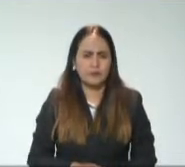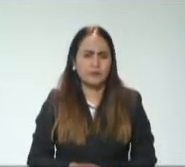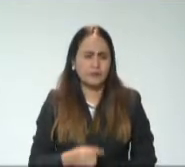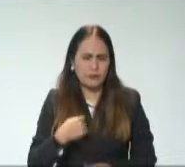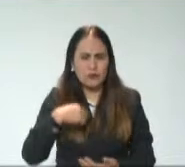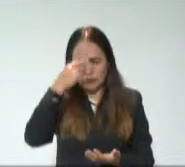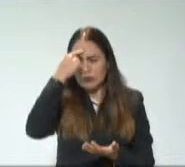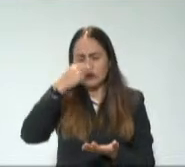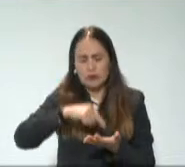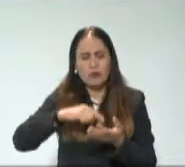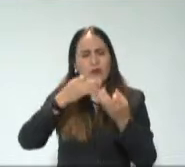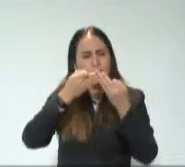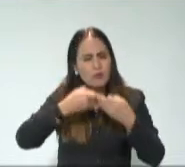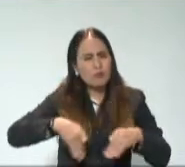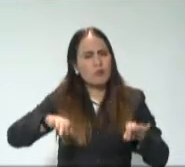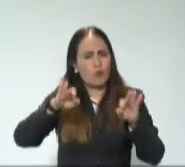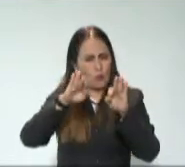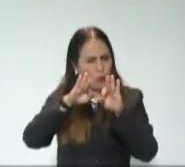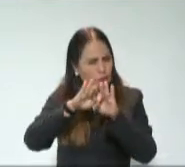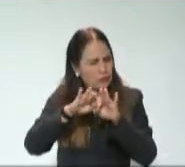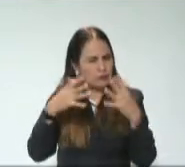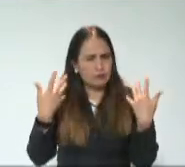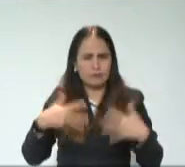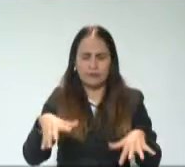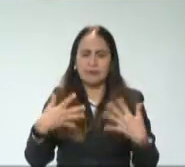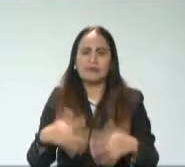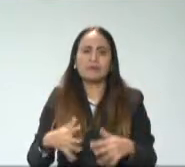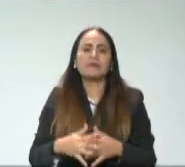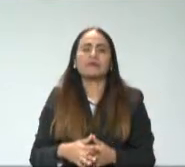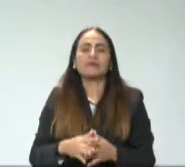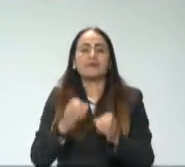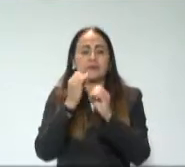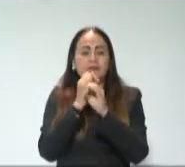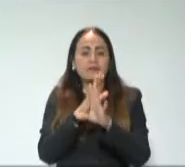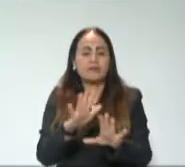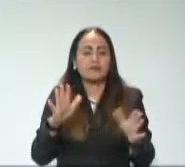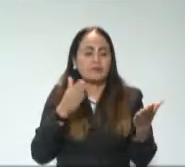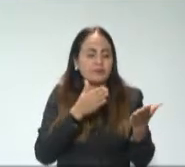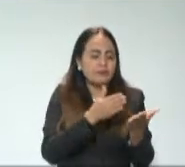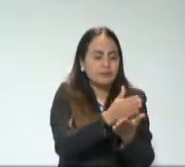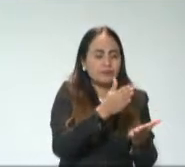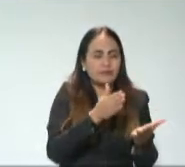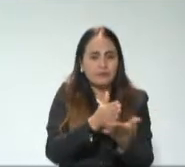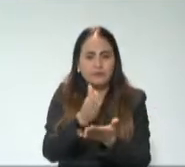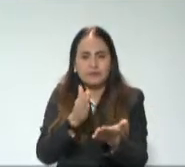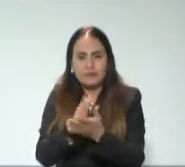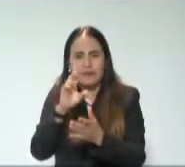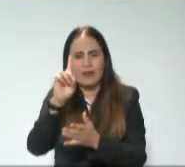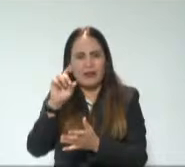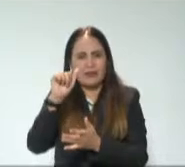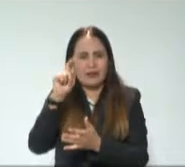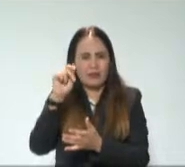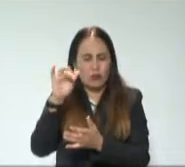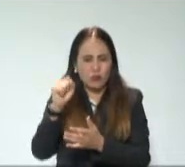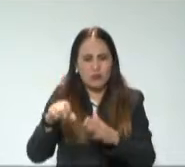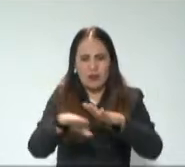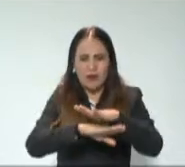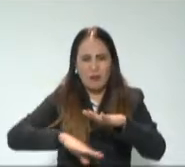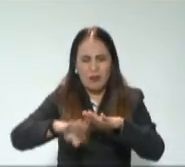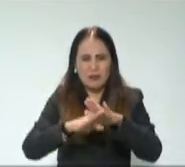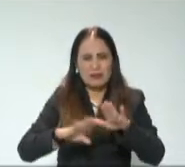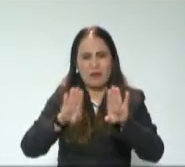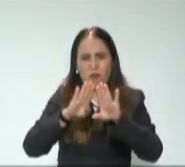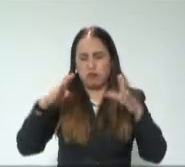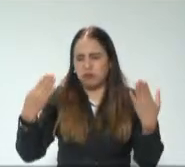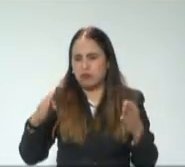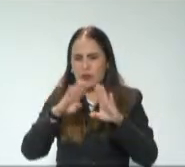fundamental que a la vez de poner accesibles todos esos datos en grandes bases públicas que